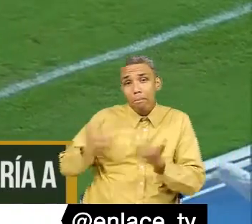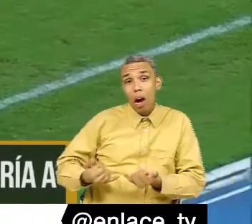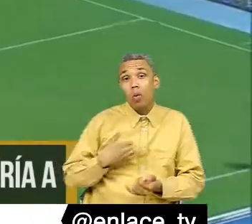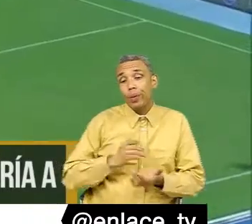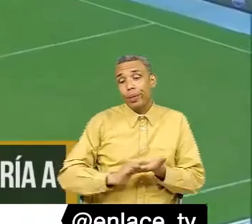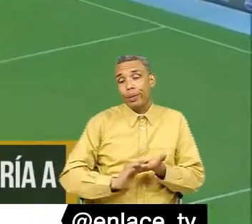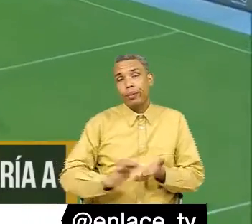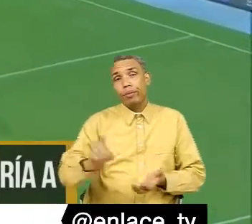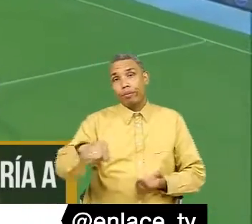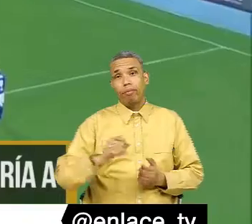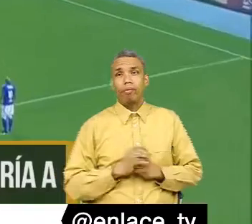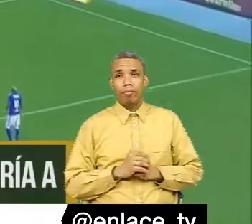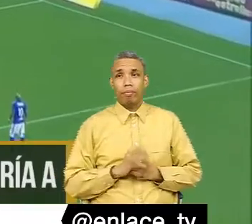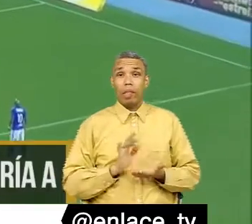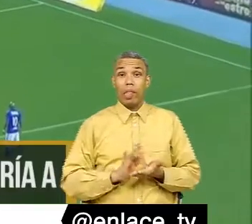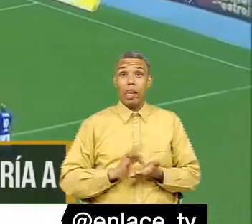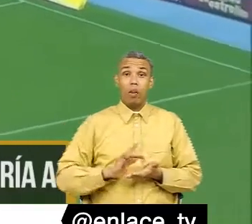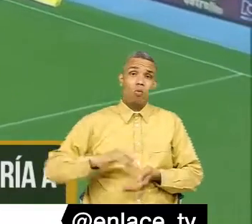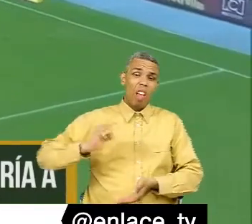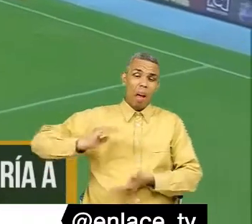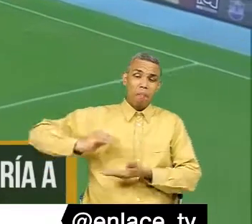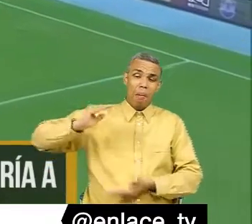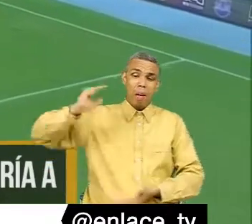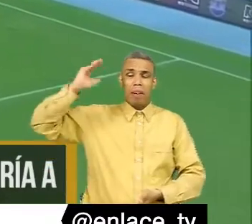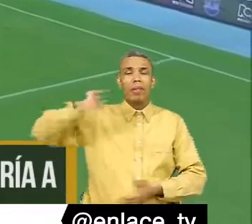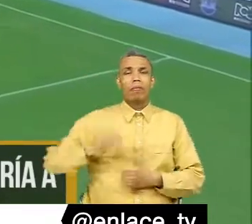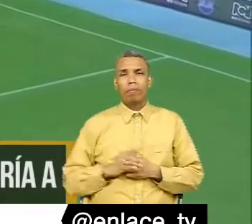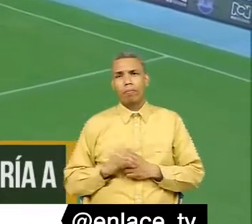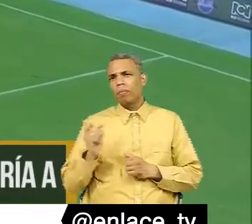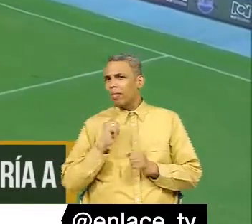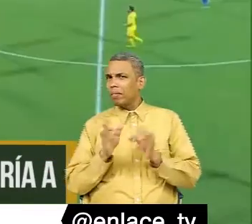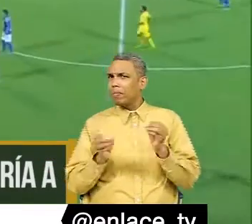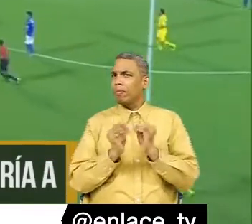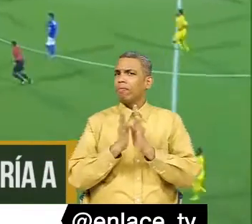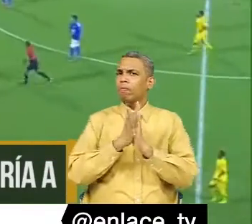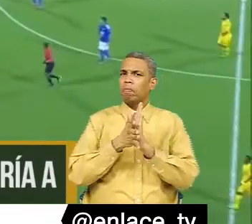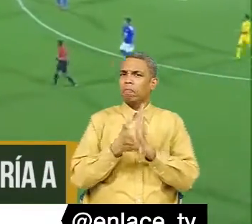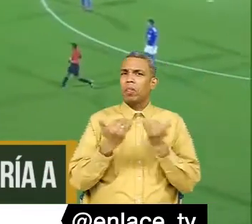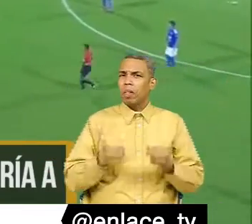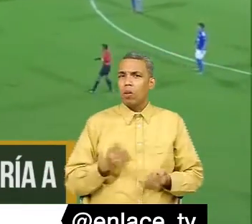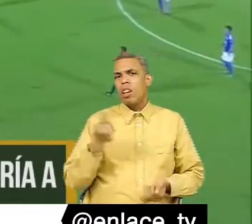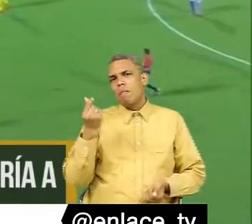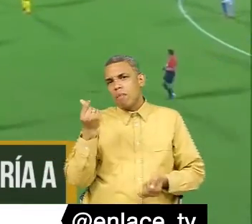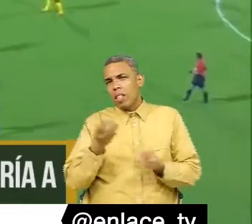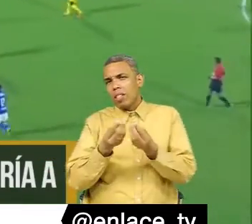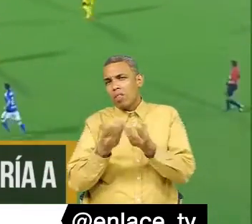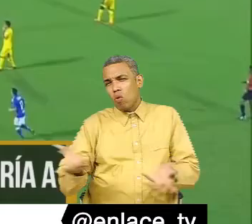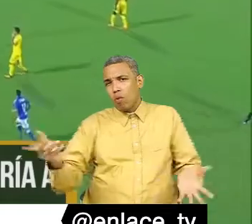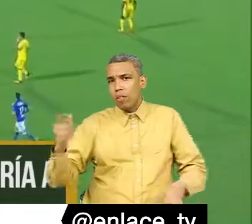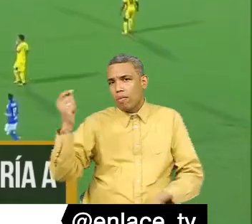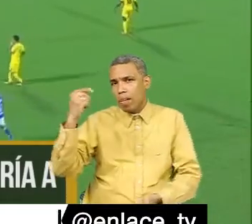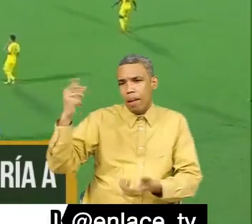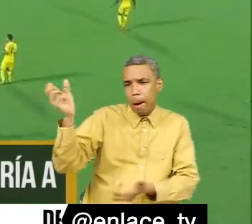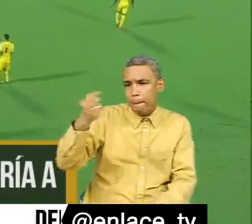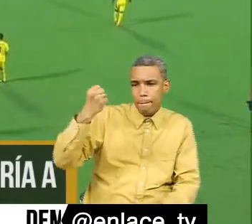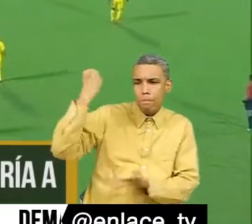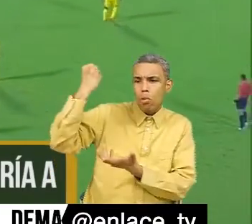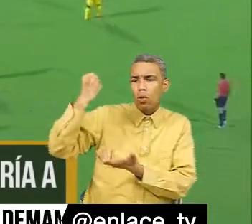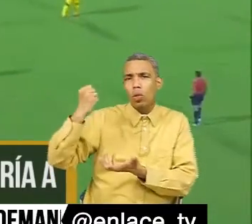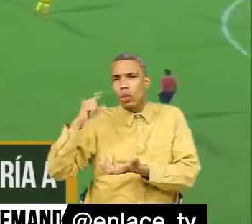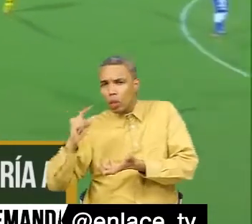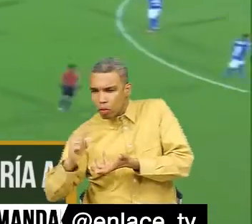recursos se trata, Marina aclaró en qué y cómo se invierten los recursos que ascienden a los 8.000 millones de pesos que le cuesta mantener al equipo